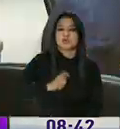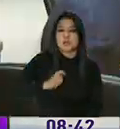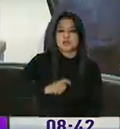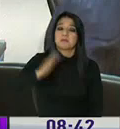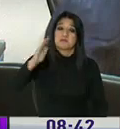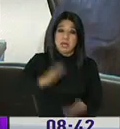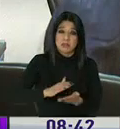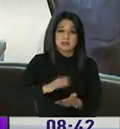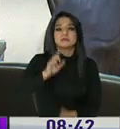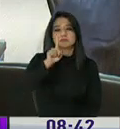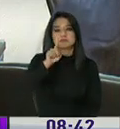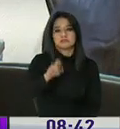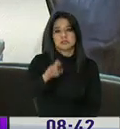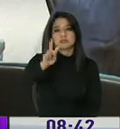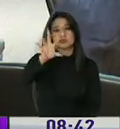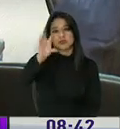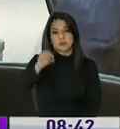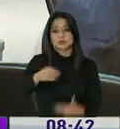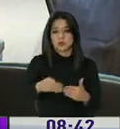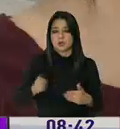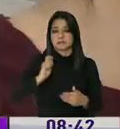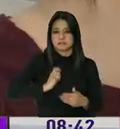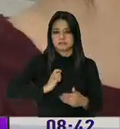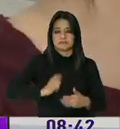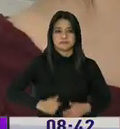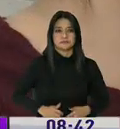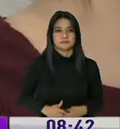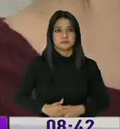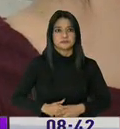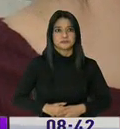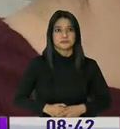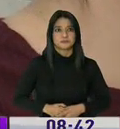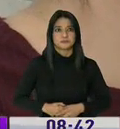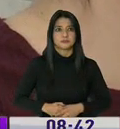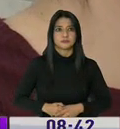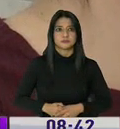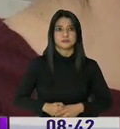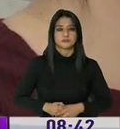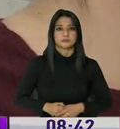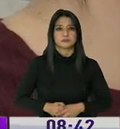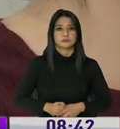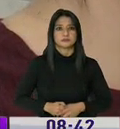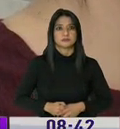ganando $1,250. Informó Priscila Cadena.